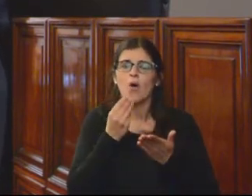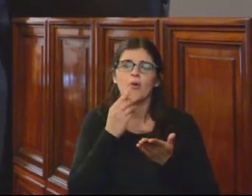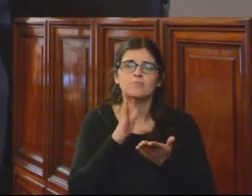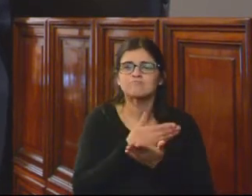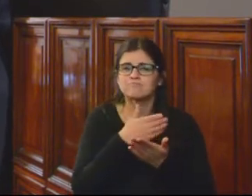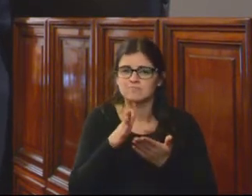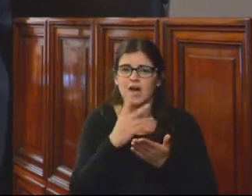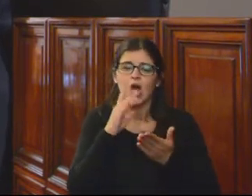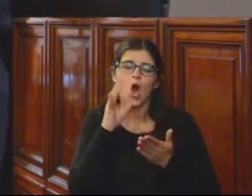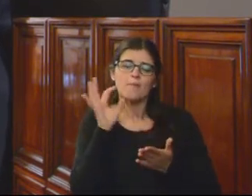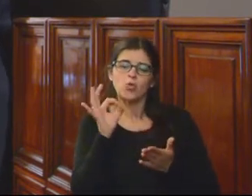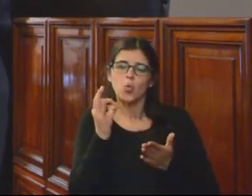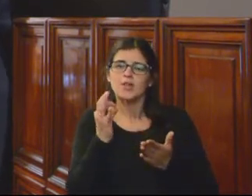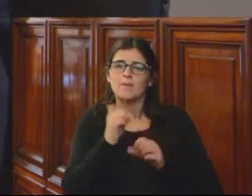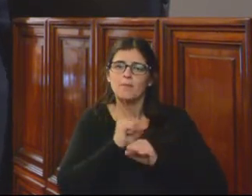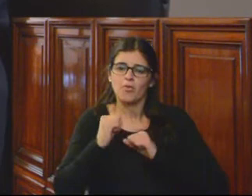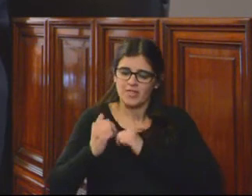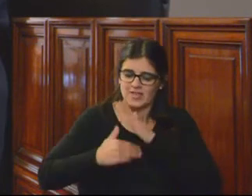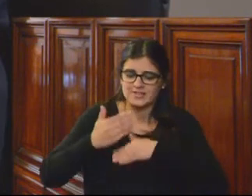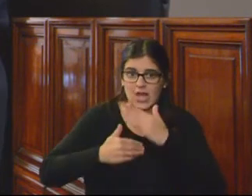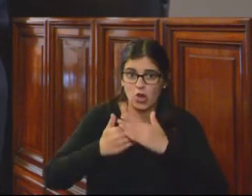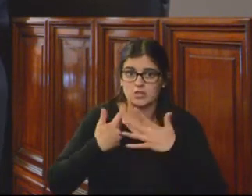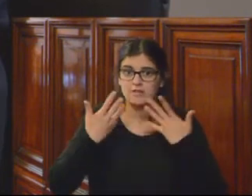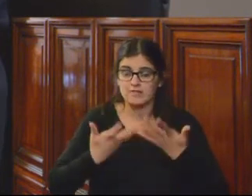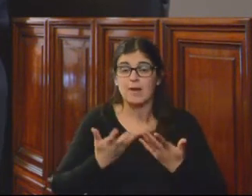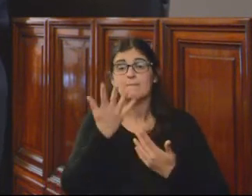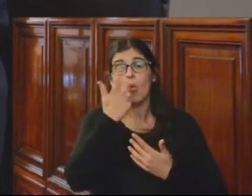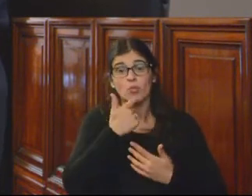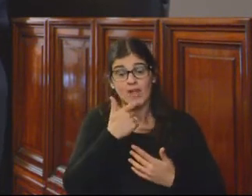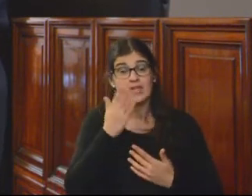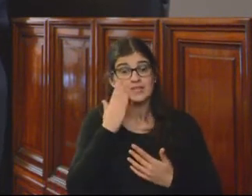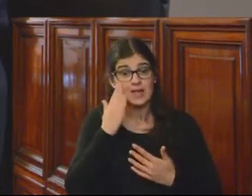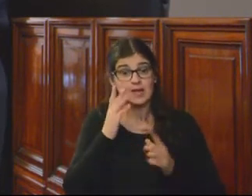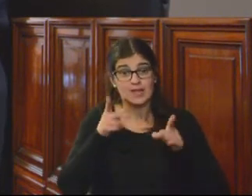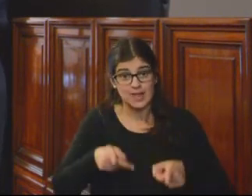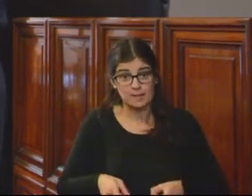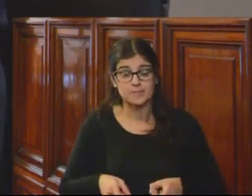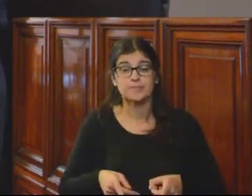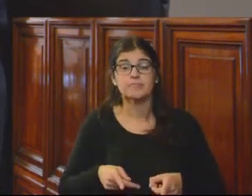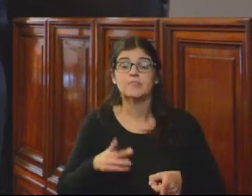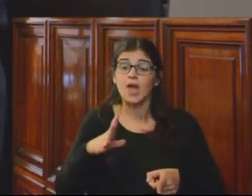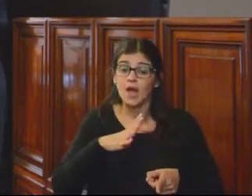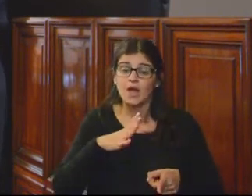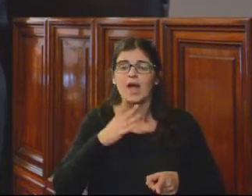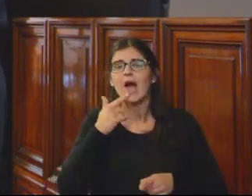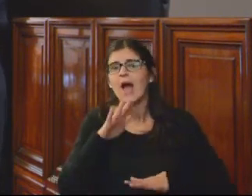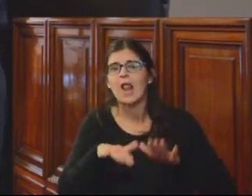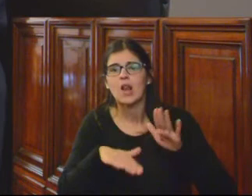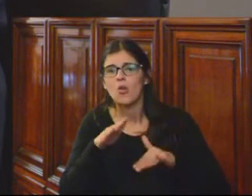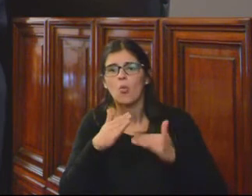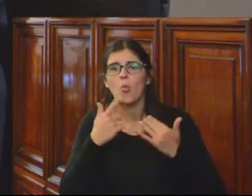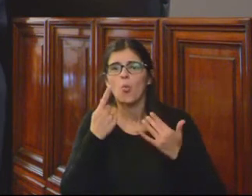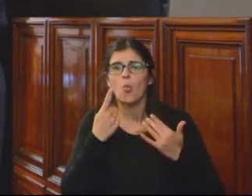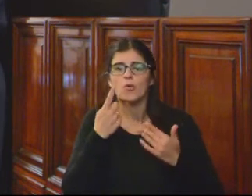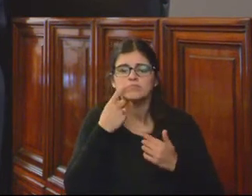tener mayores oportunidades de desarrollo. Me gustaría, no obstante, saber también si existe algún tipo de